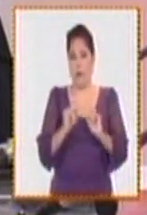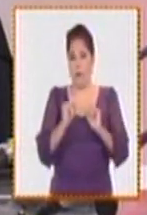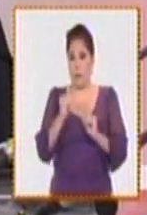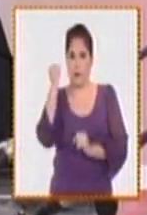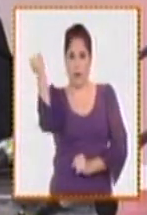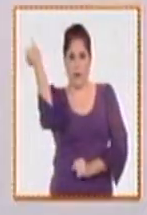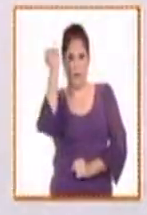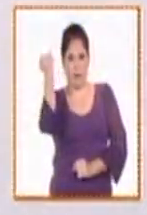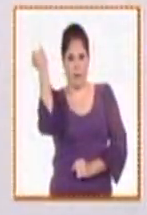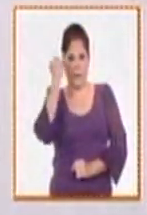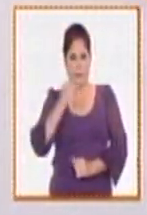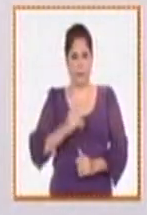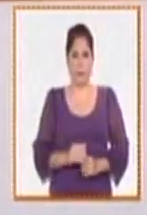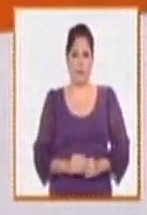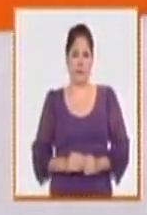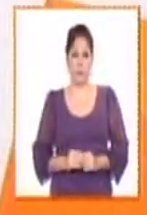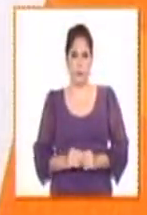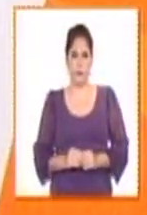Noticia del Día.